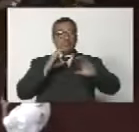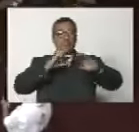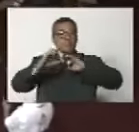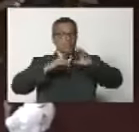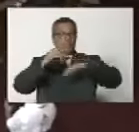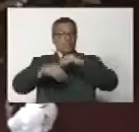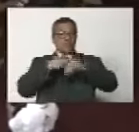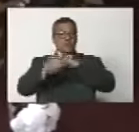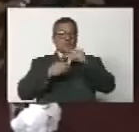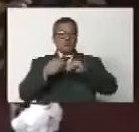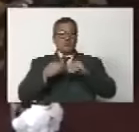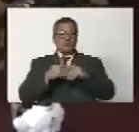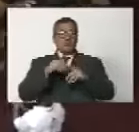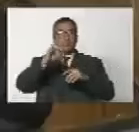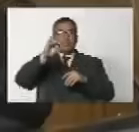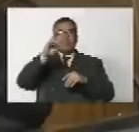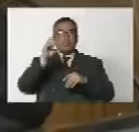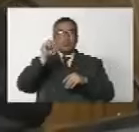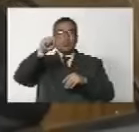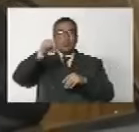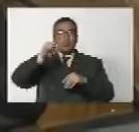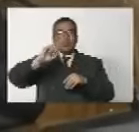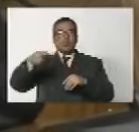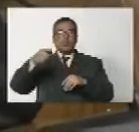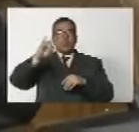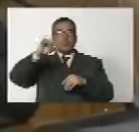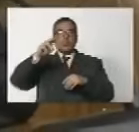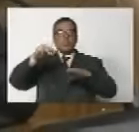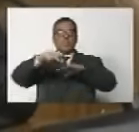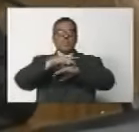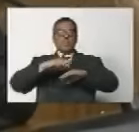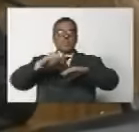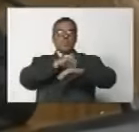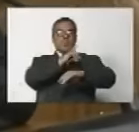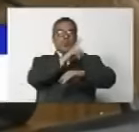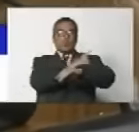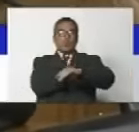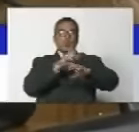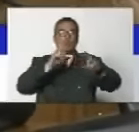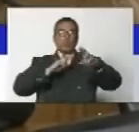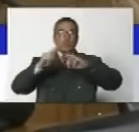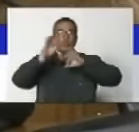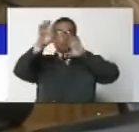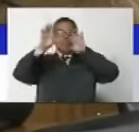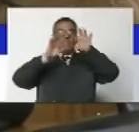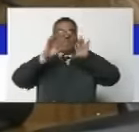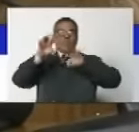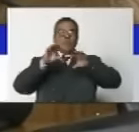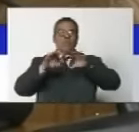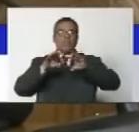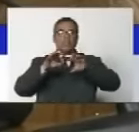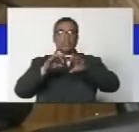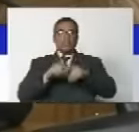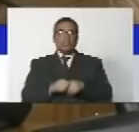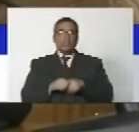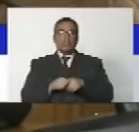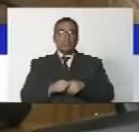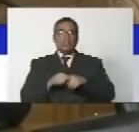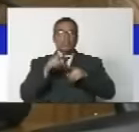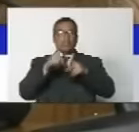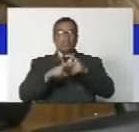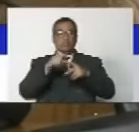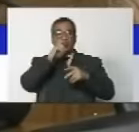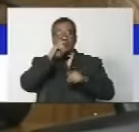Comunicaciones suscritas por el ciudadano Iván Eduardo Gil Pinto, ministro del Poder Popular para Relaciones Exteriores, mediante las cuales el